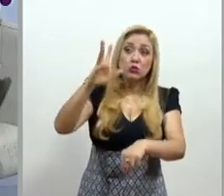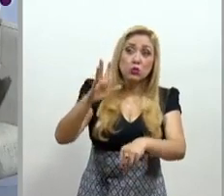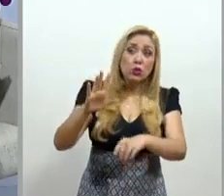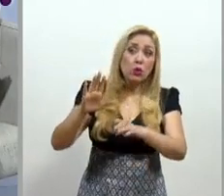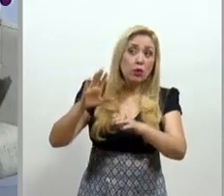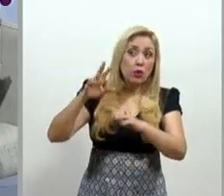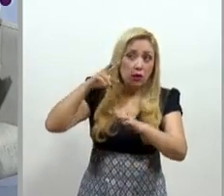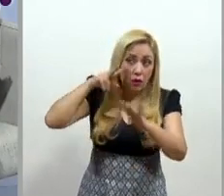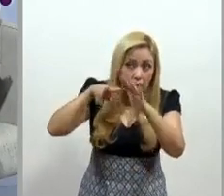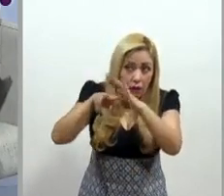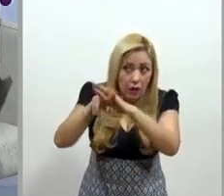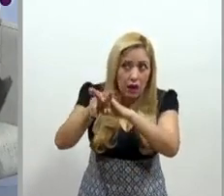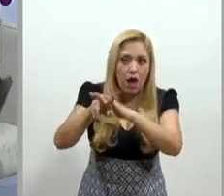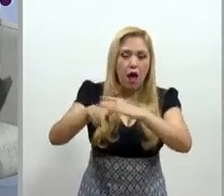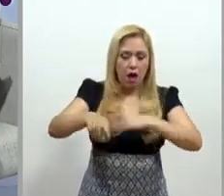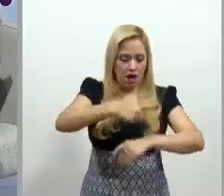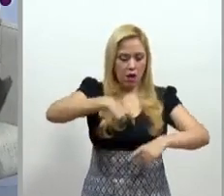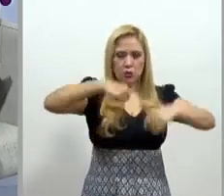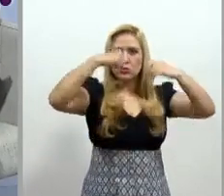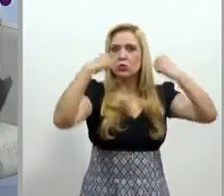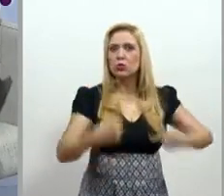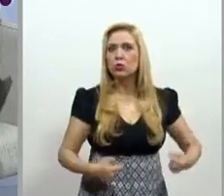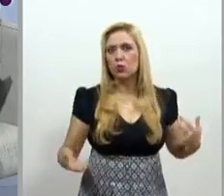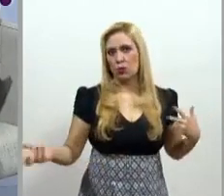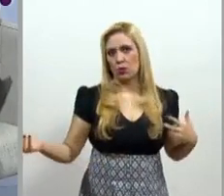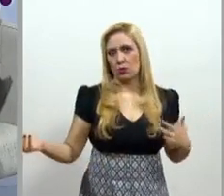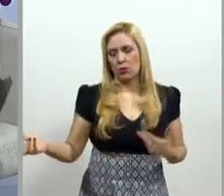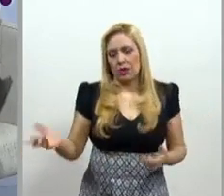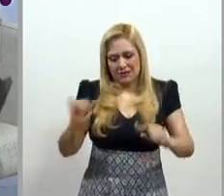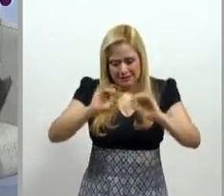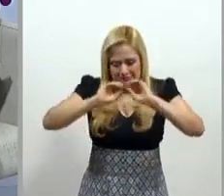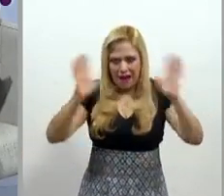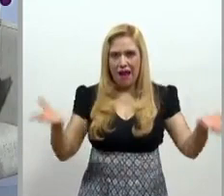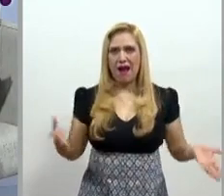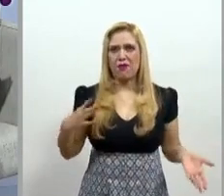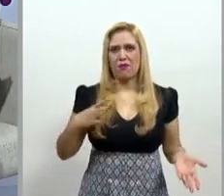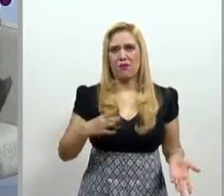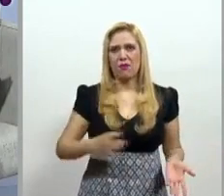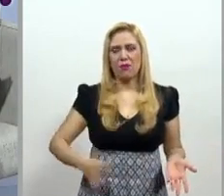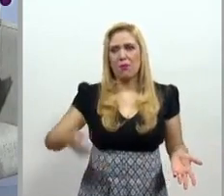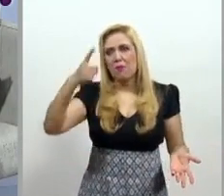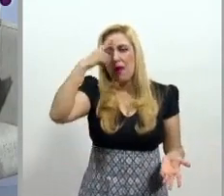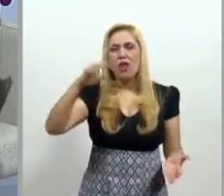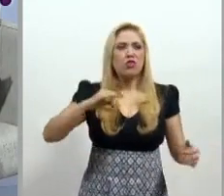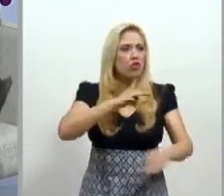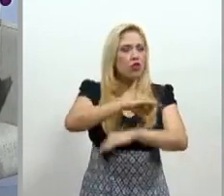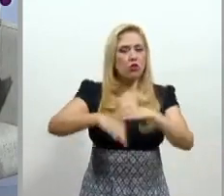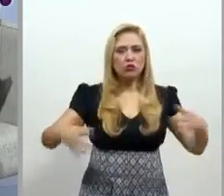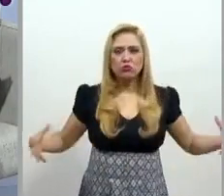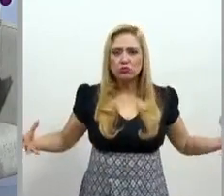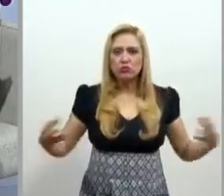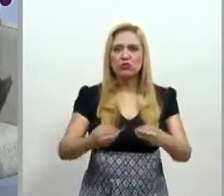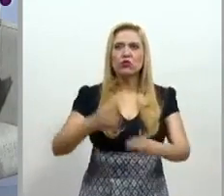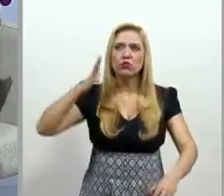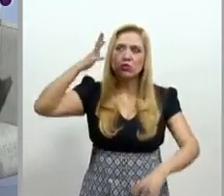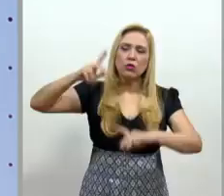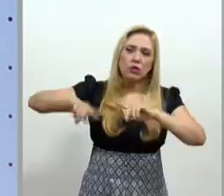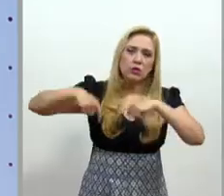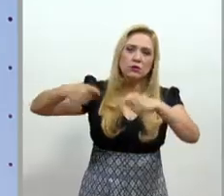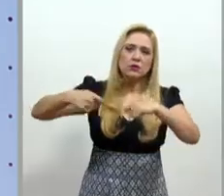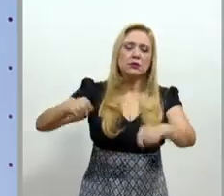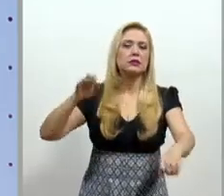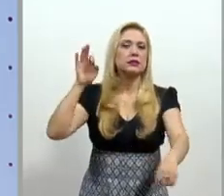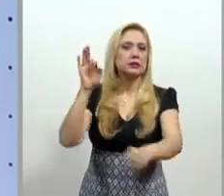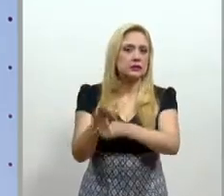protegemos a nosotros. Y en realidad lo que estamos protegiendo es esta visión holística. Como vía de consecuencia, las generaciones futuras están